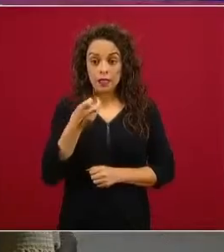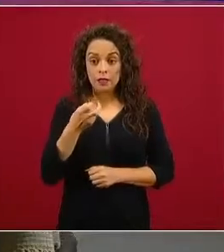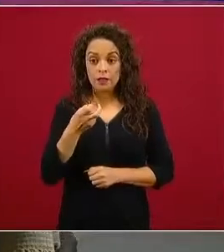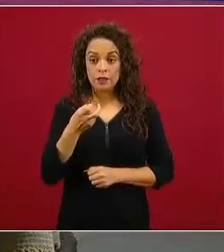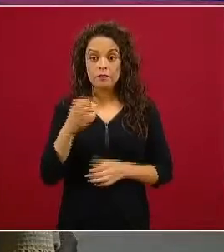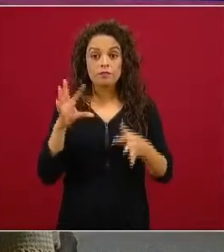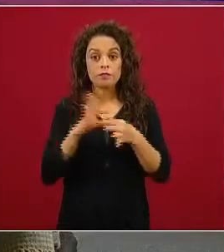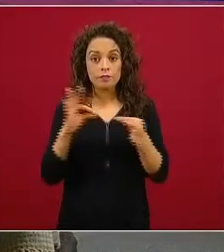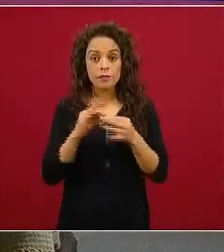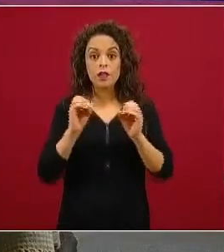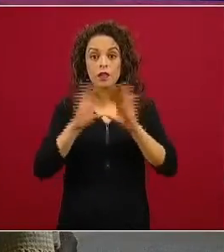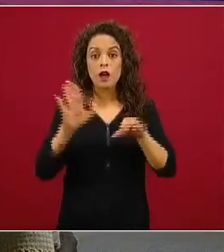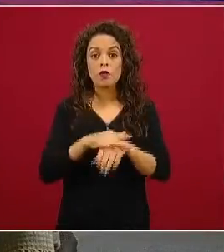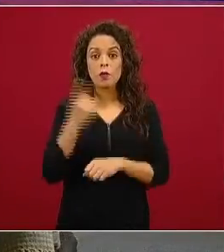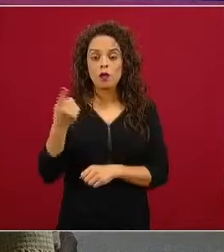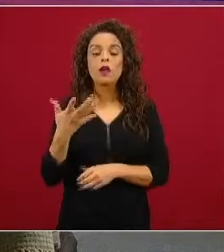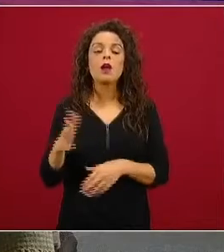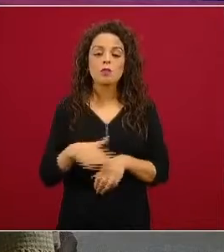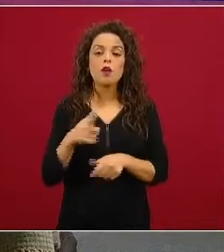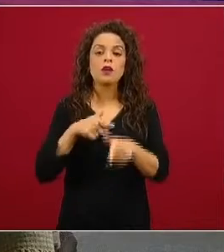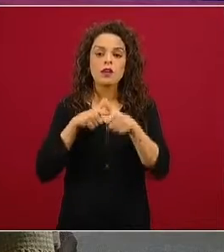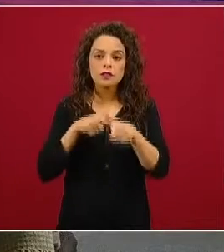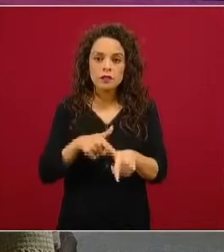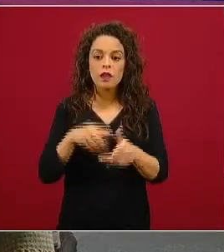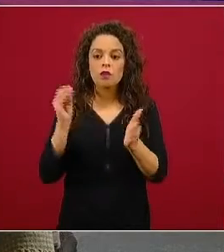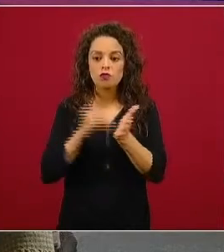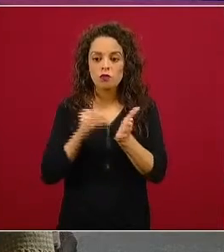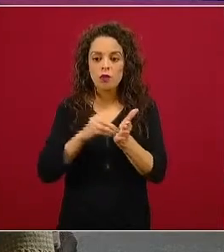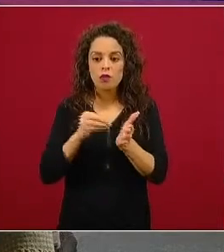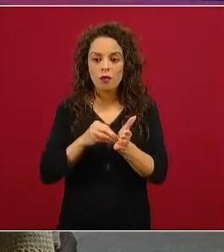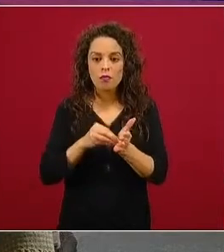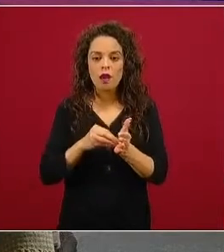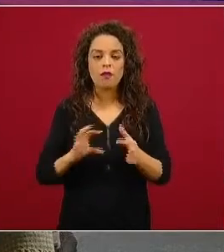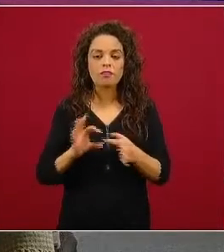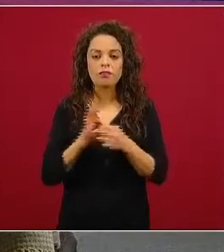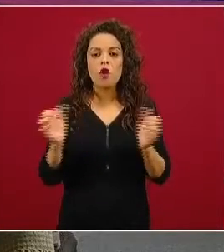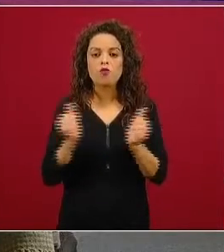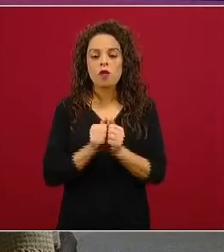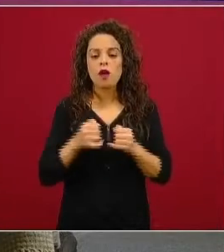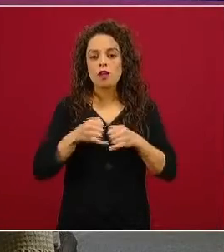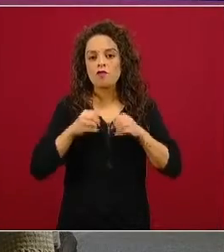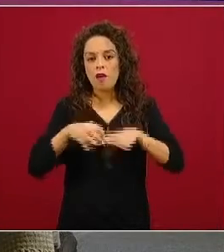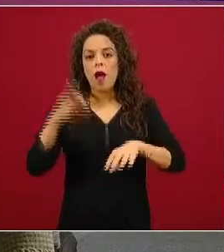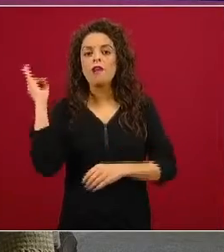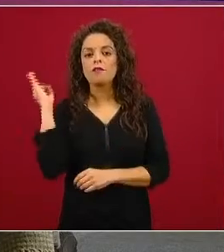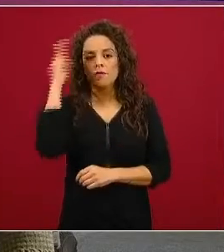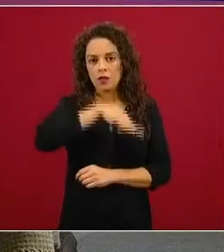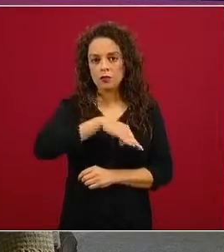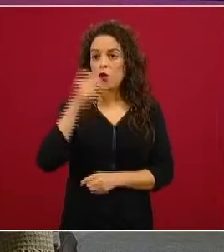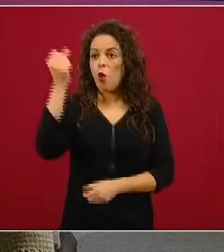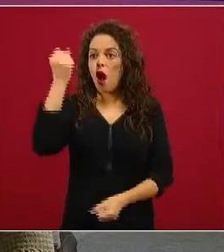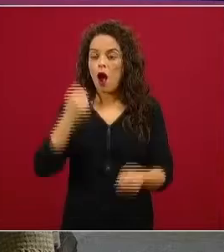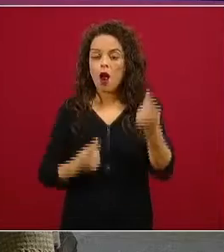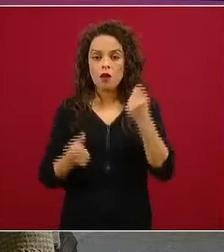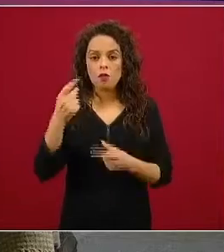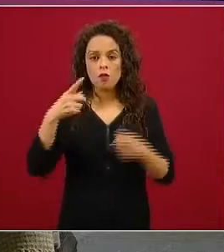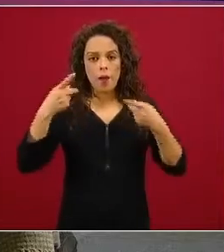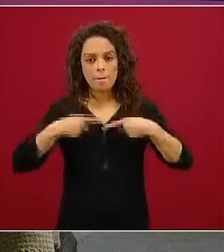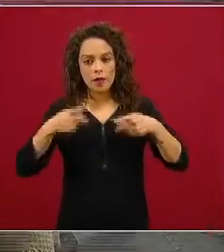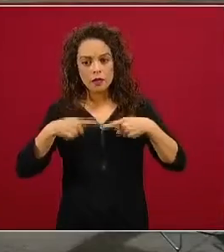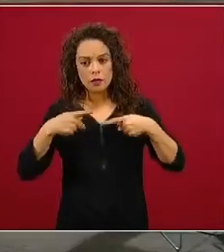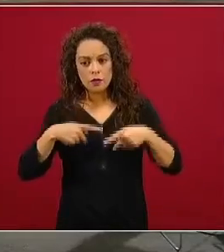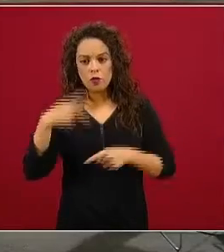la reducción de la epidemia, y esto es una tendencia sostenida desde hace 7 semanas, en el caso de